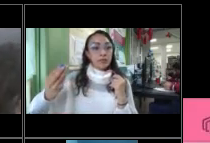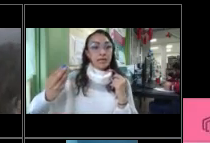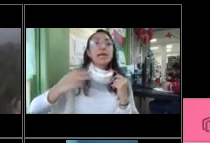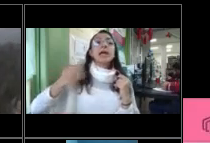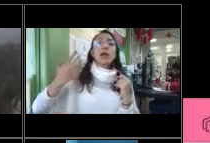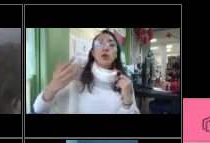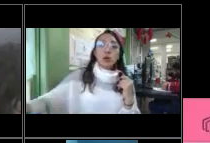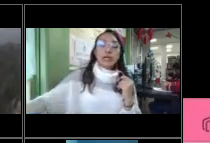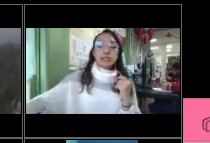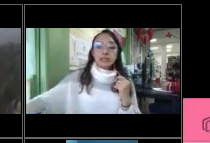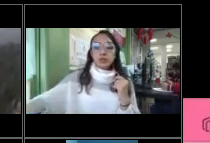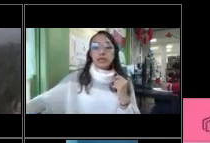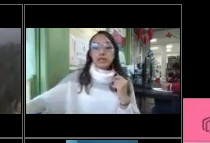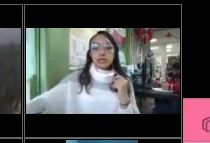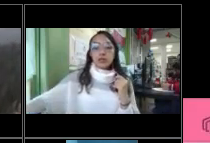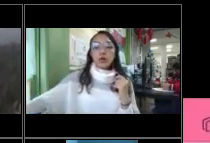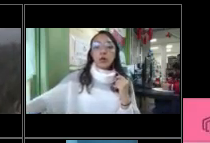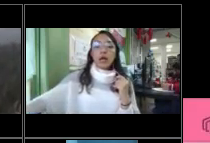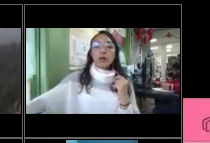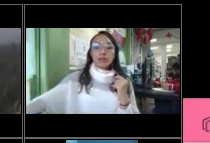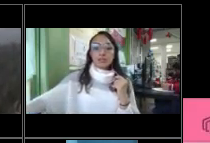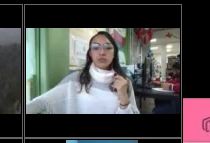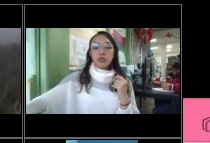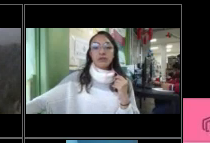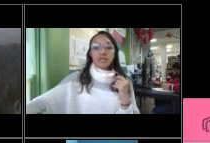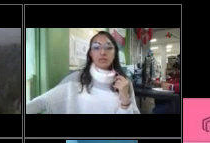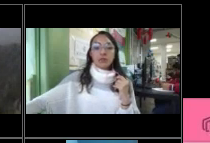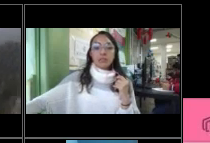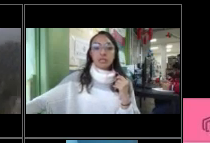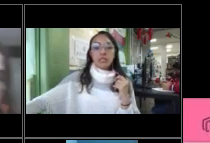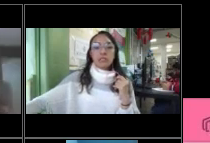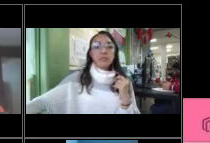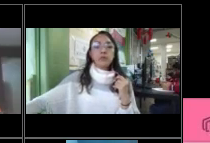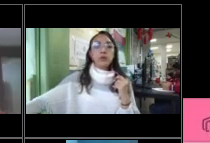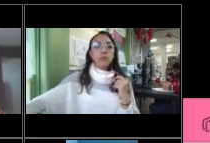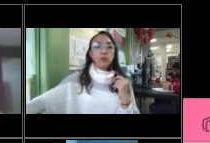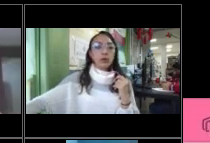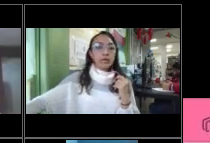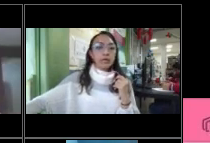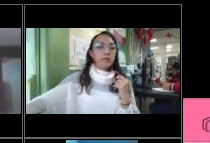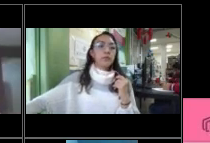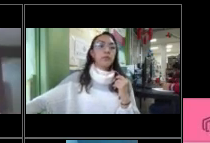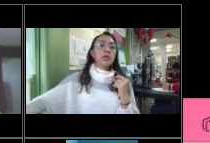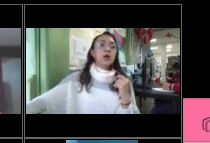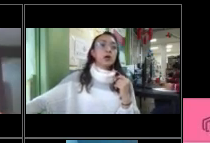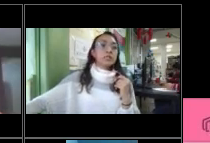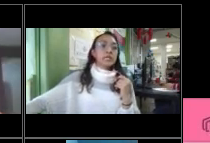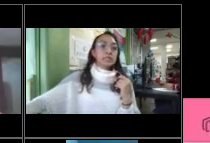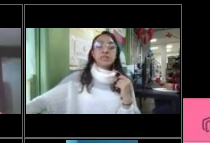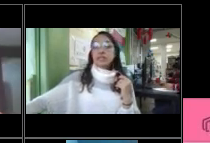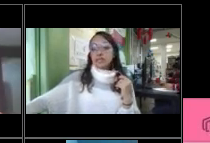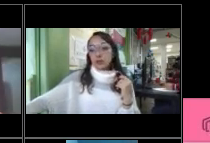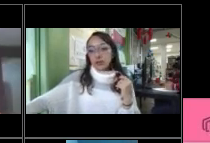mejor forma lo que estoy haciendo o a lo que me estoy refiriendo en señas. Por ejemplo,